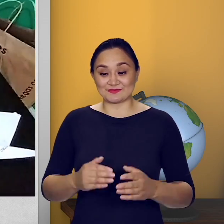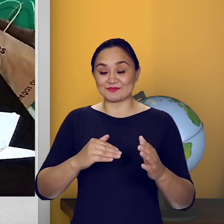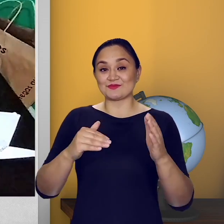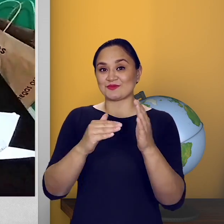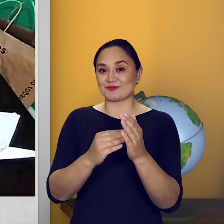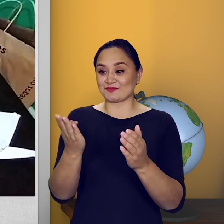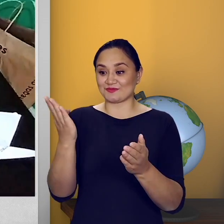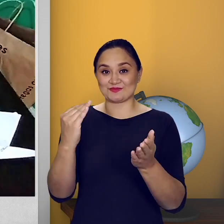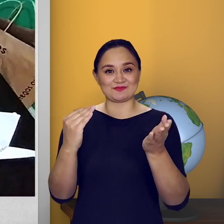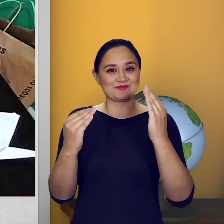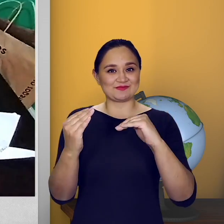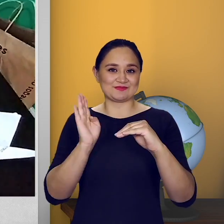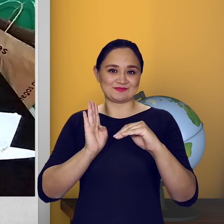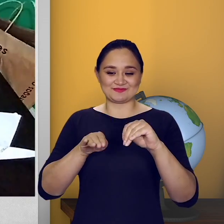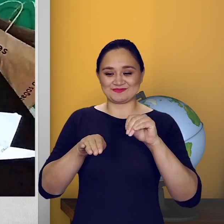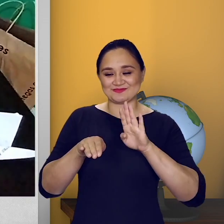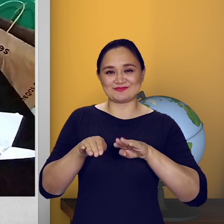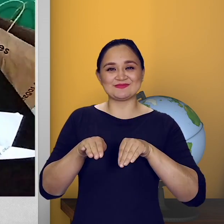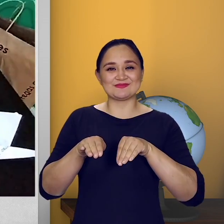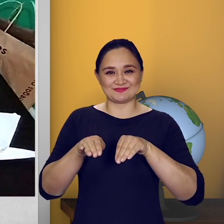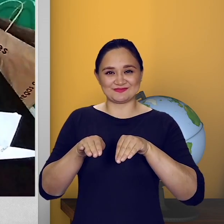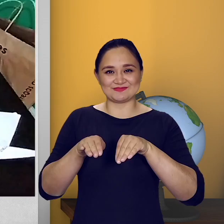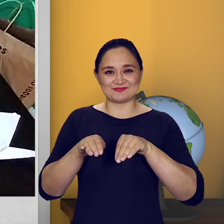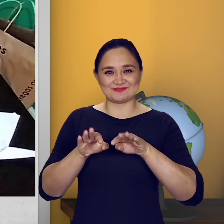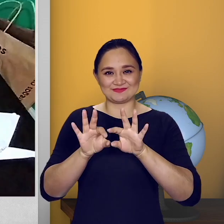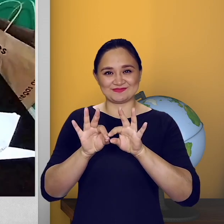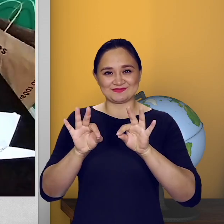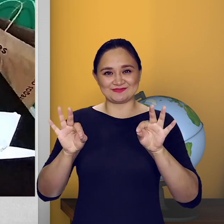Y doblamos hacia adentro.